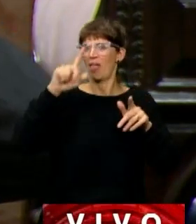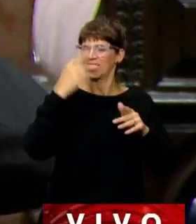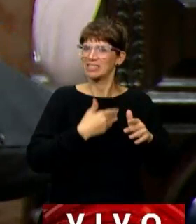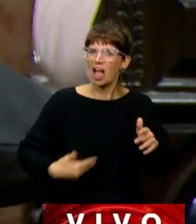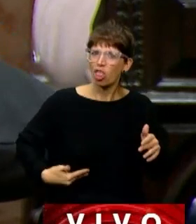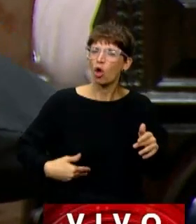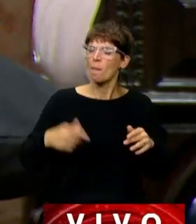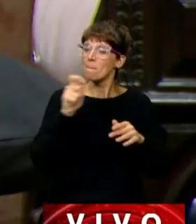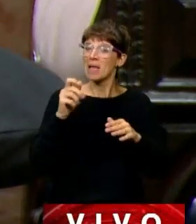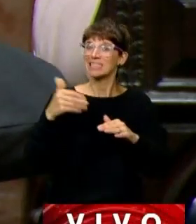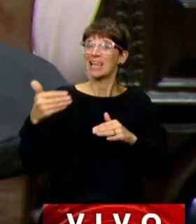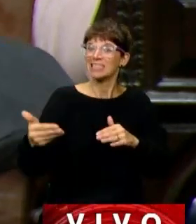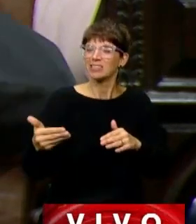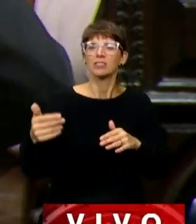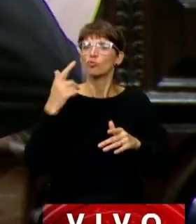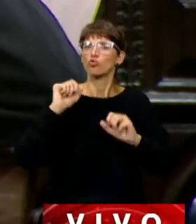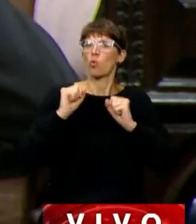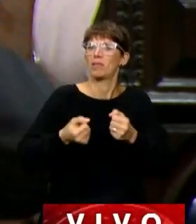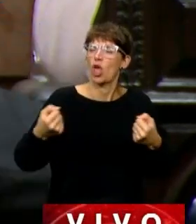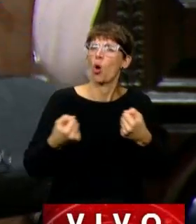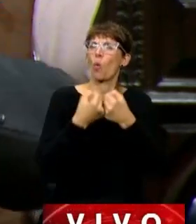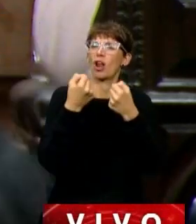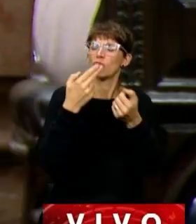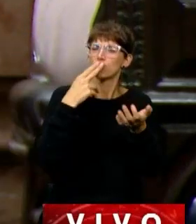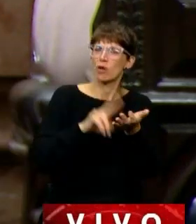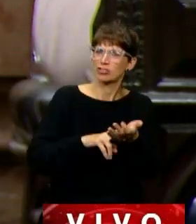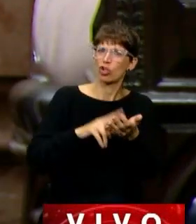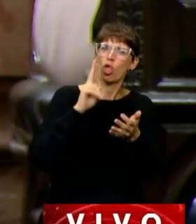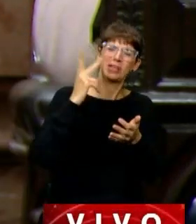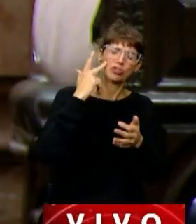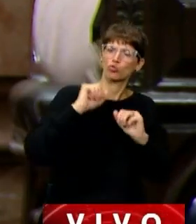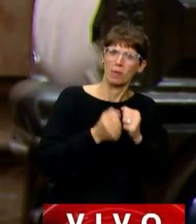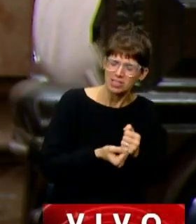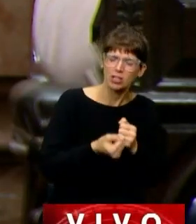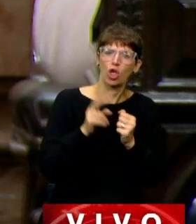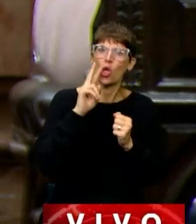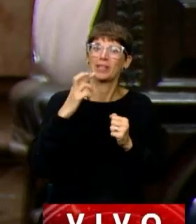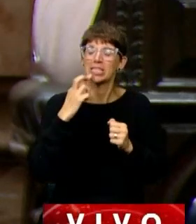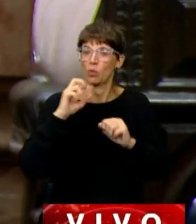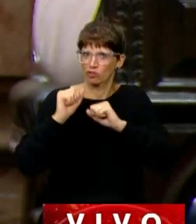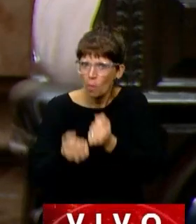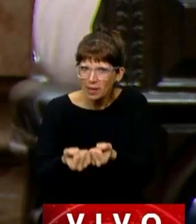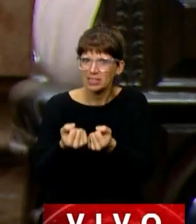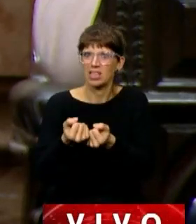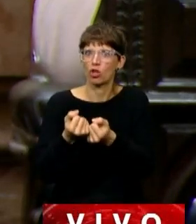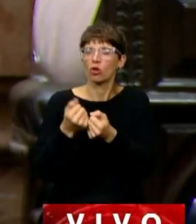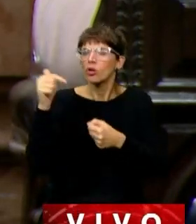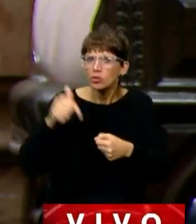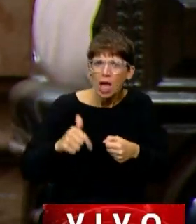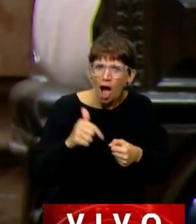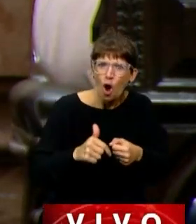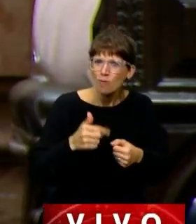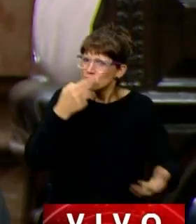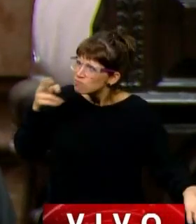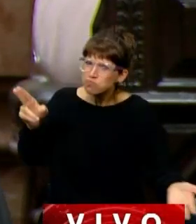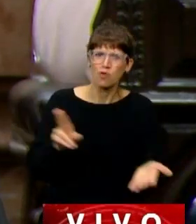estuvo suspendiendo el pacto fiscal en el 2018, se hizo lo mismo en el 2019 y hoy lo estamos aniquilando.